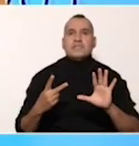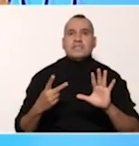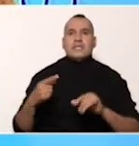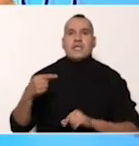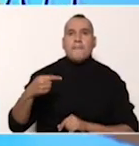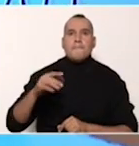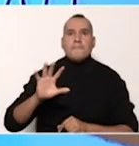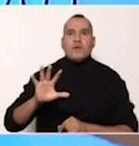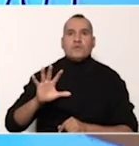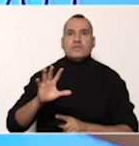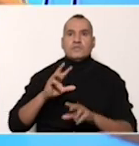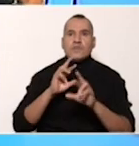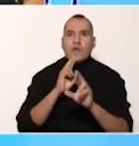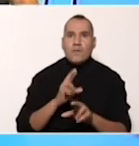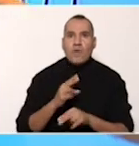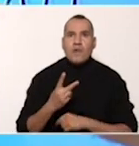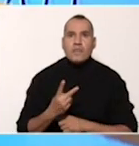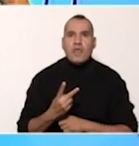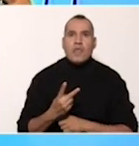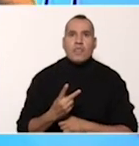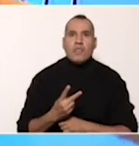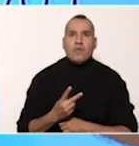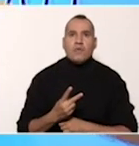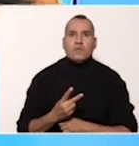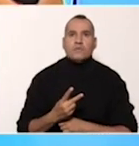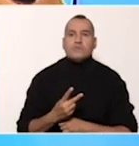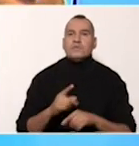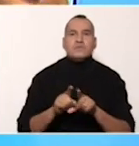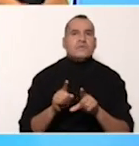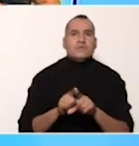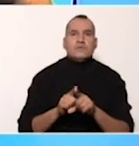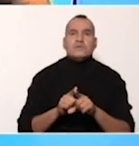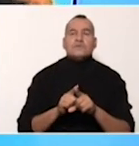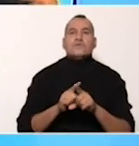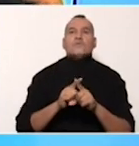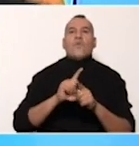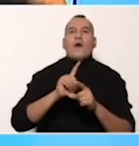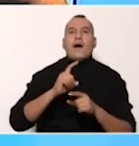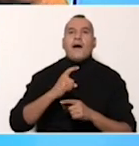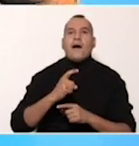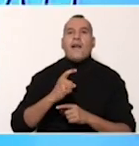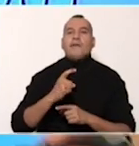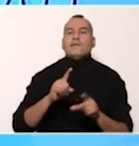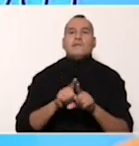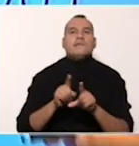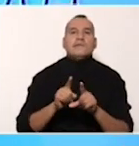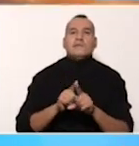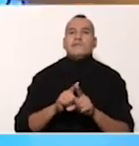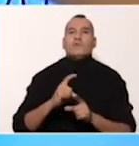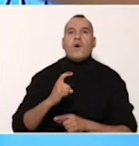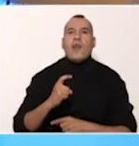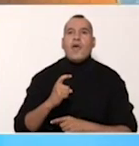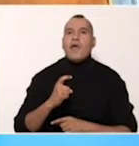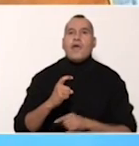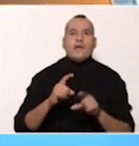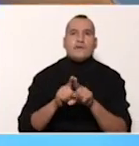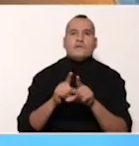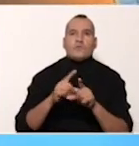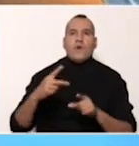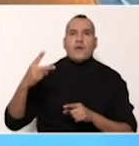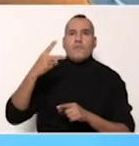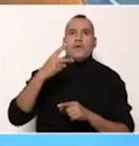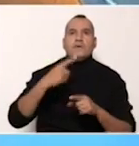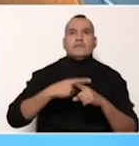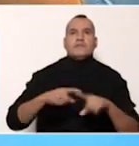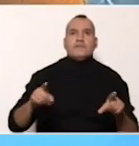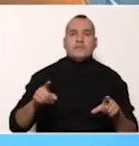menos 5, 2. Conservando la misma variable y el mismo exponente. Signos